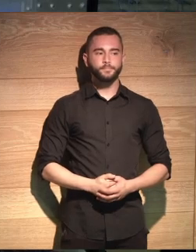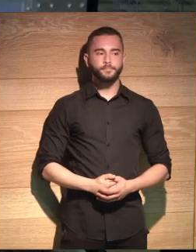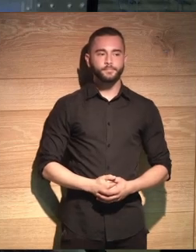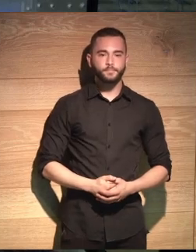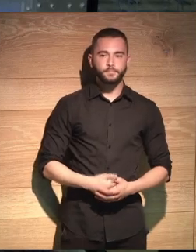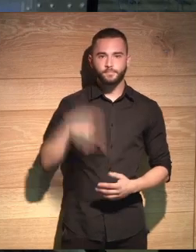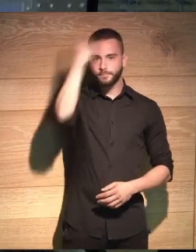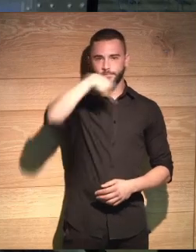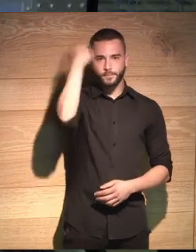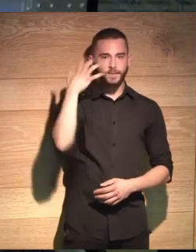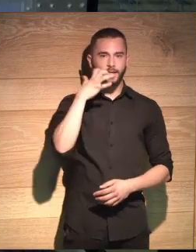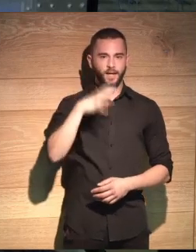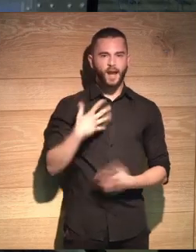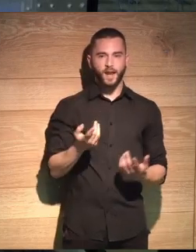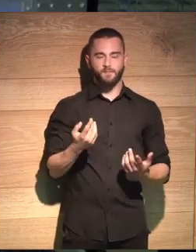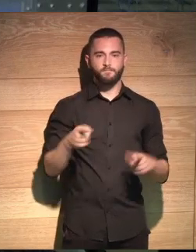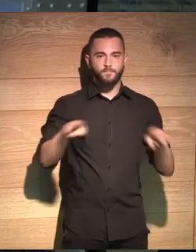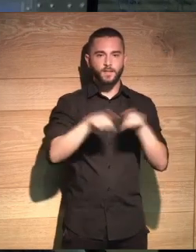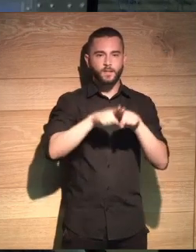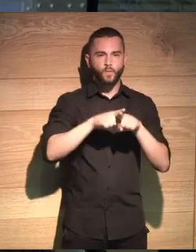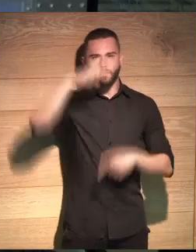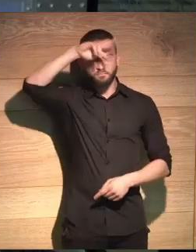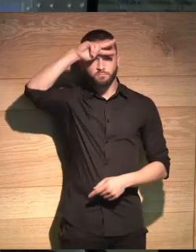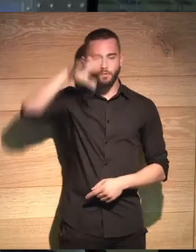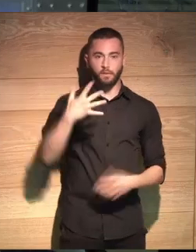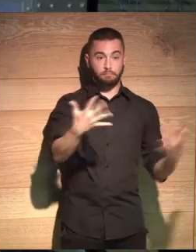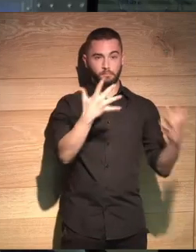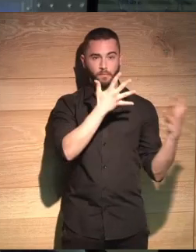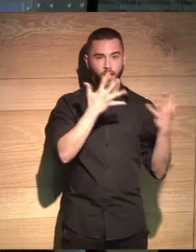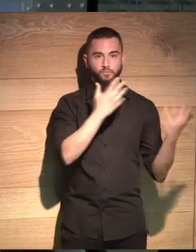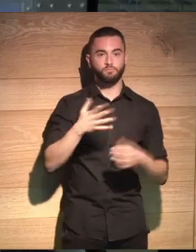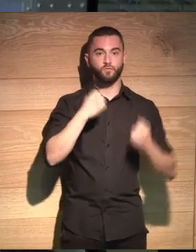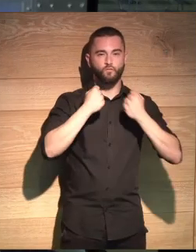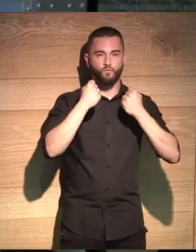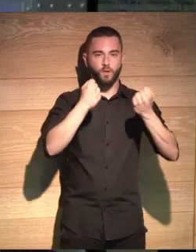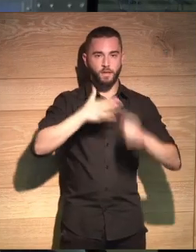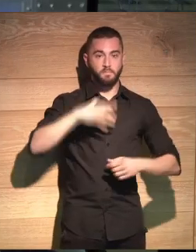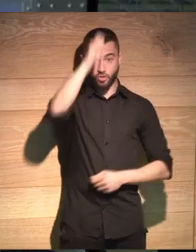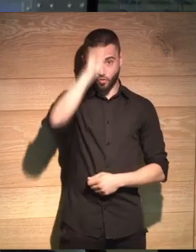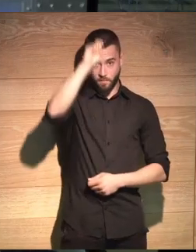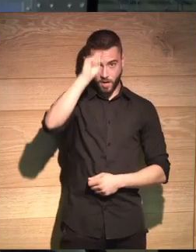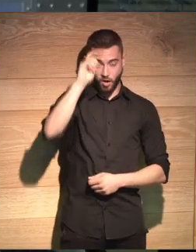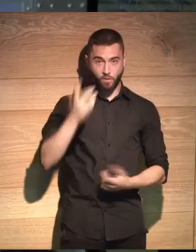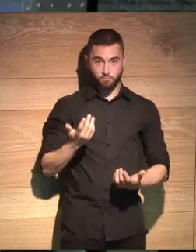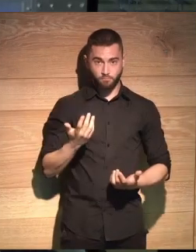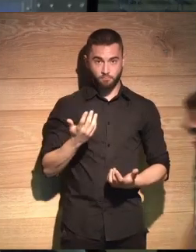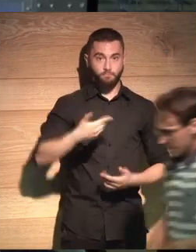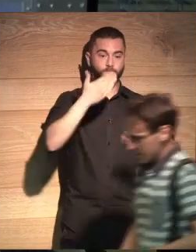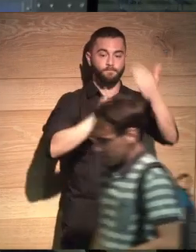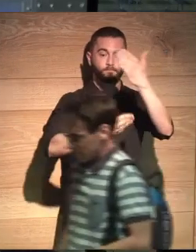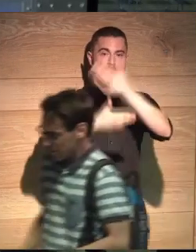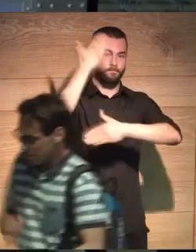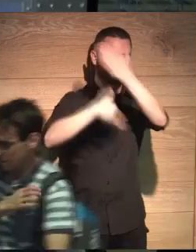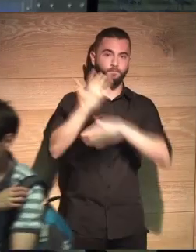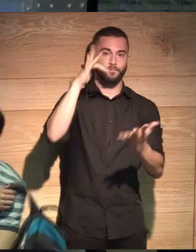Puse una cara rara y fingí estar preocupado al gritar hacia el viento con todas mis fuerzas: ¡Mi sombrero! En ese momento